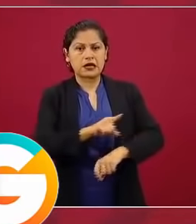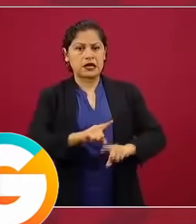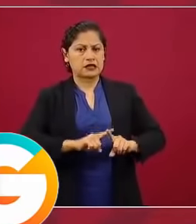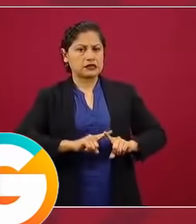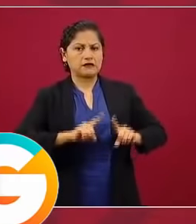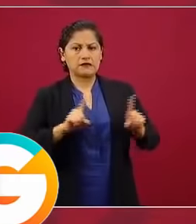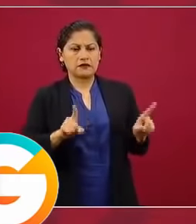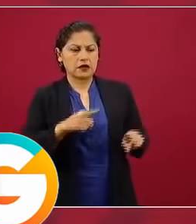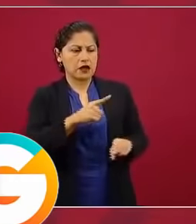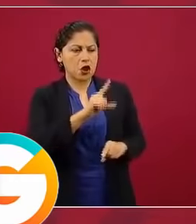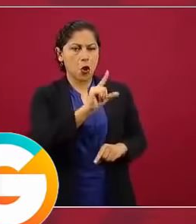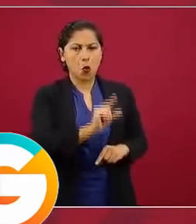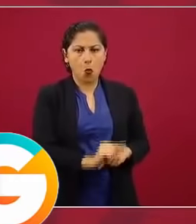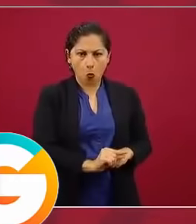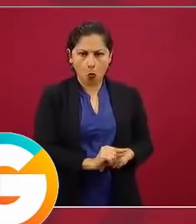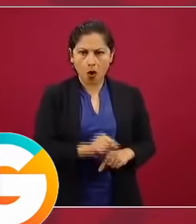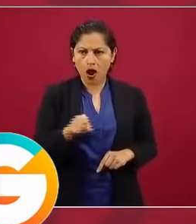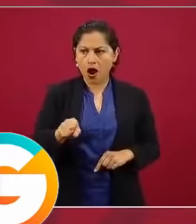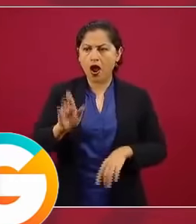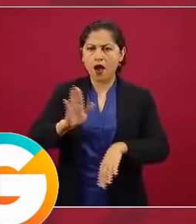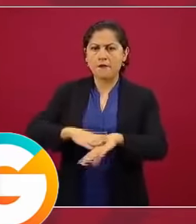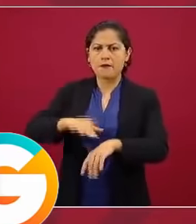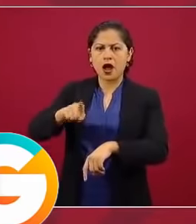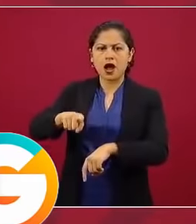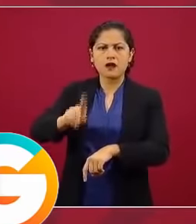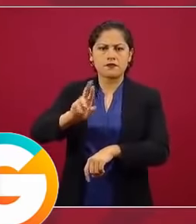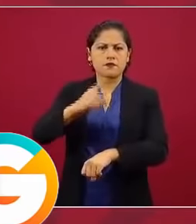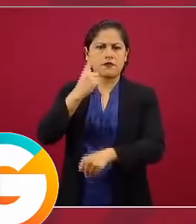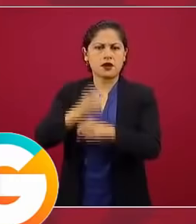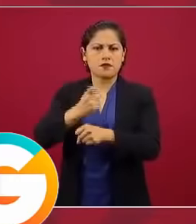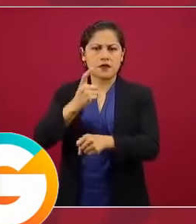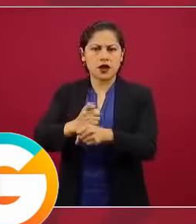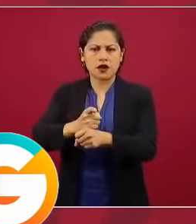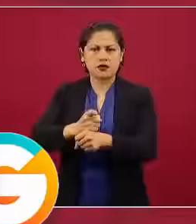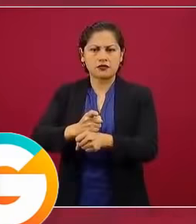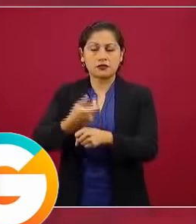y es la energía más barata y más limpia.